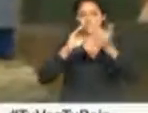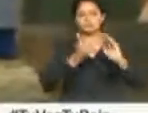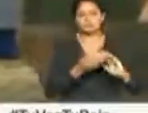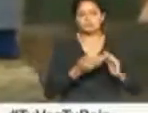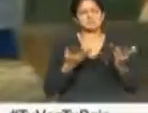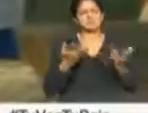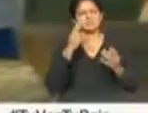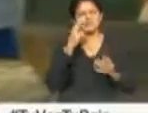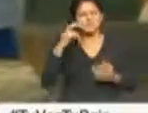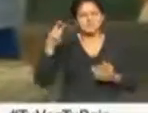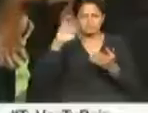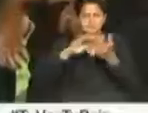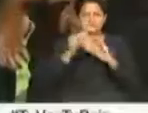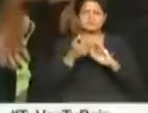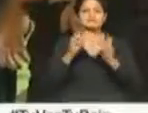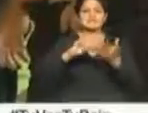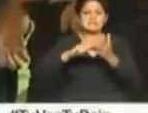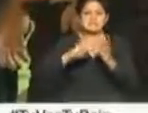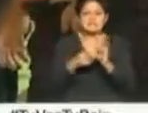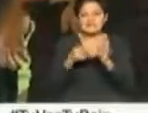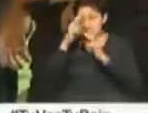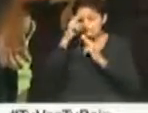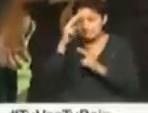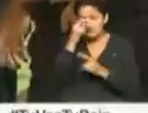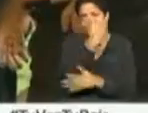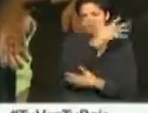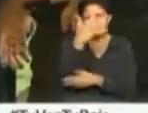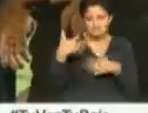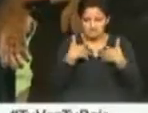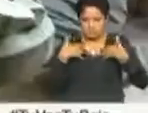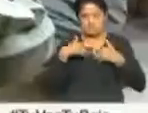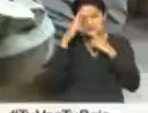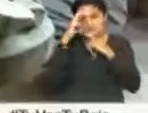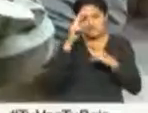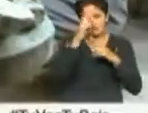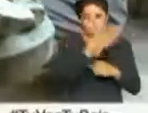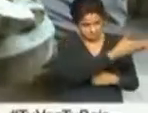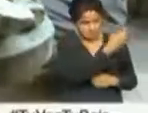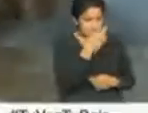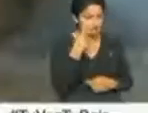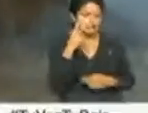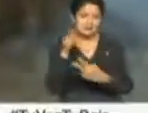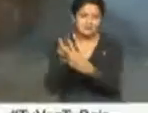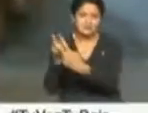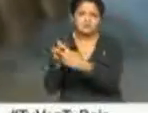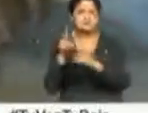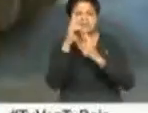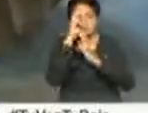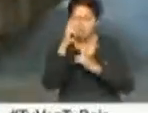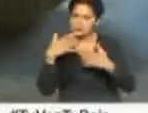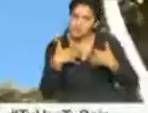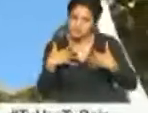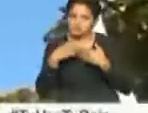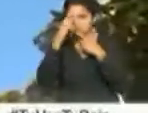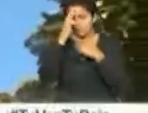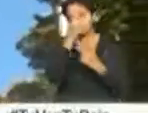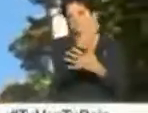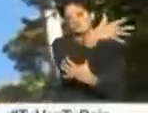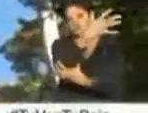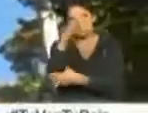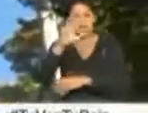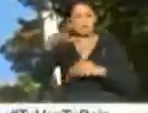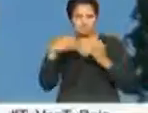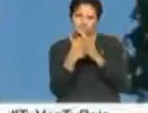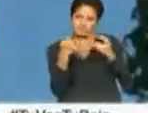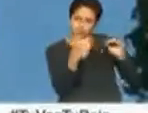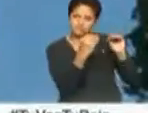la conservación de la biodiversidad natural a través de la educación y la investigación. Aquí, los visitantes pueden recrearse en